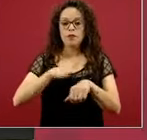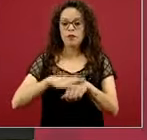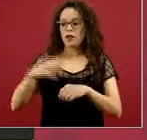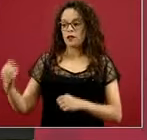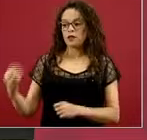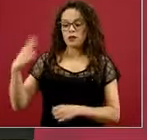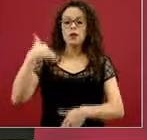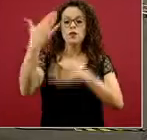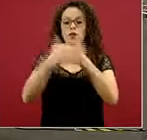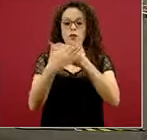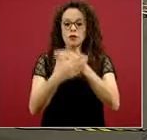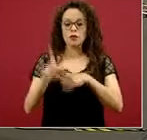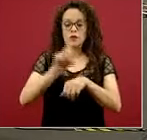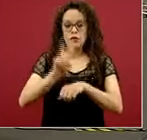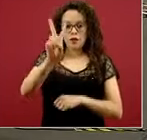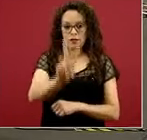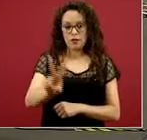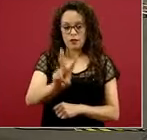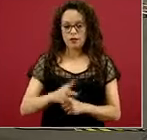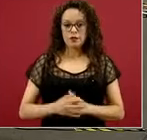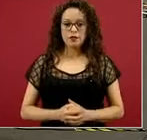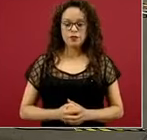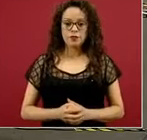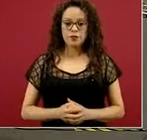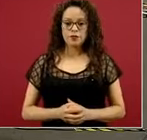del próximo viernes.